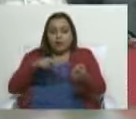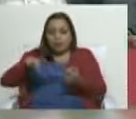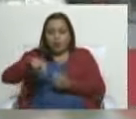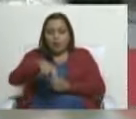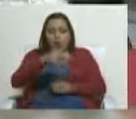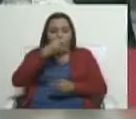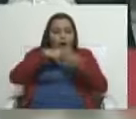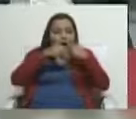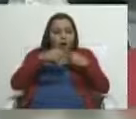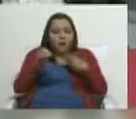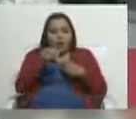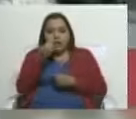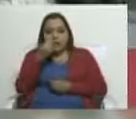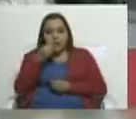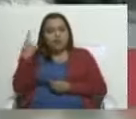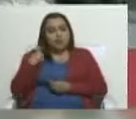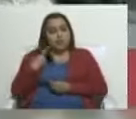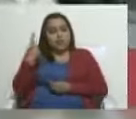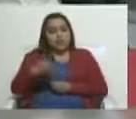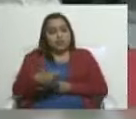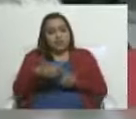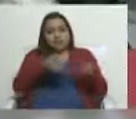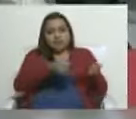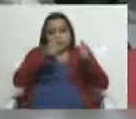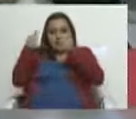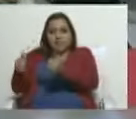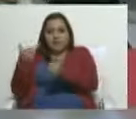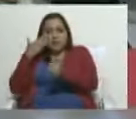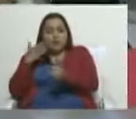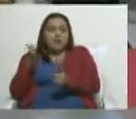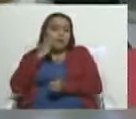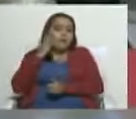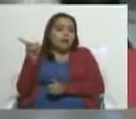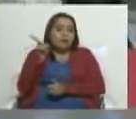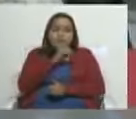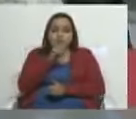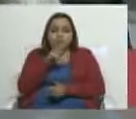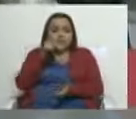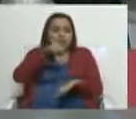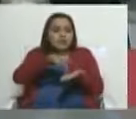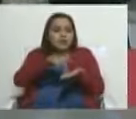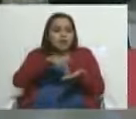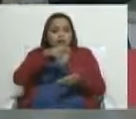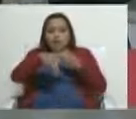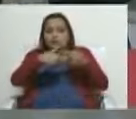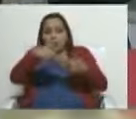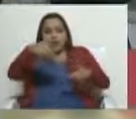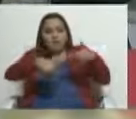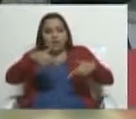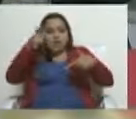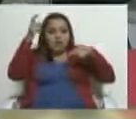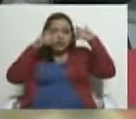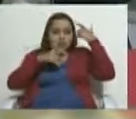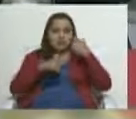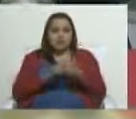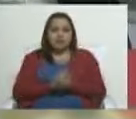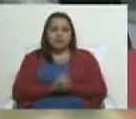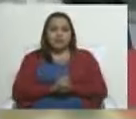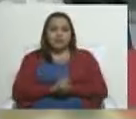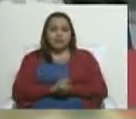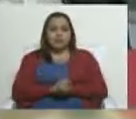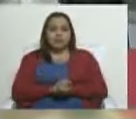hacer una operación con unos amigos para sacar a mi madre. Mi madre no es militante, nunca ha votado por el chavista, con el chavismo,